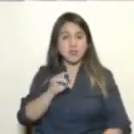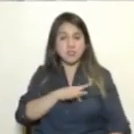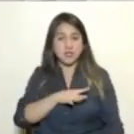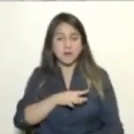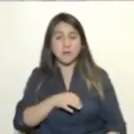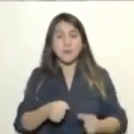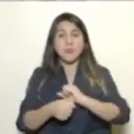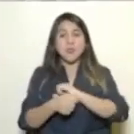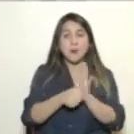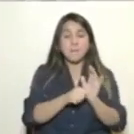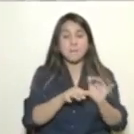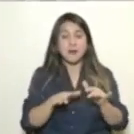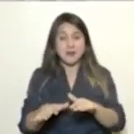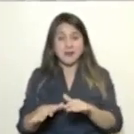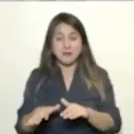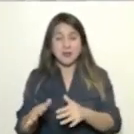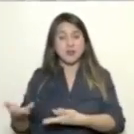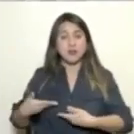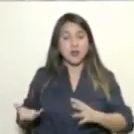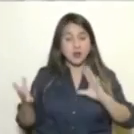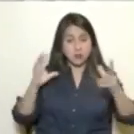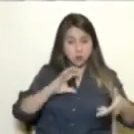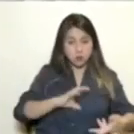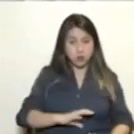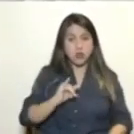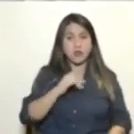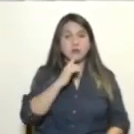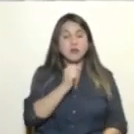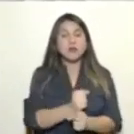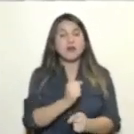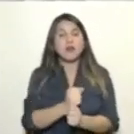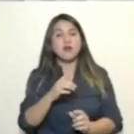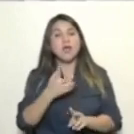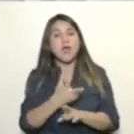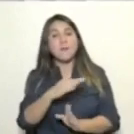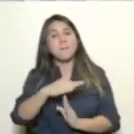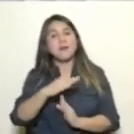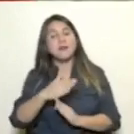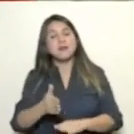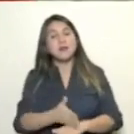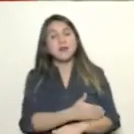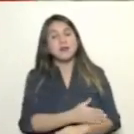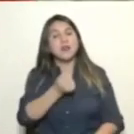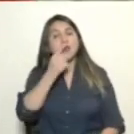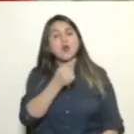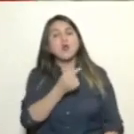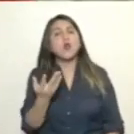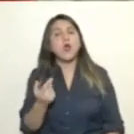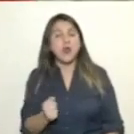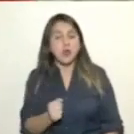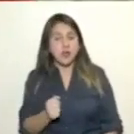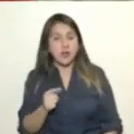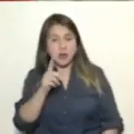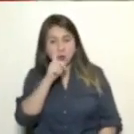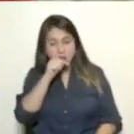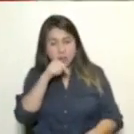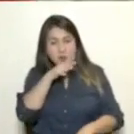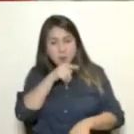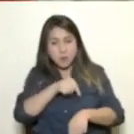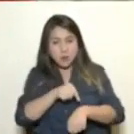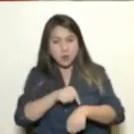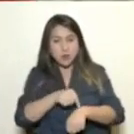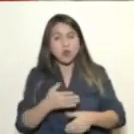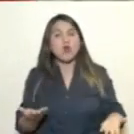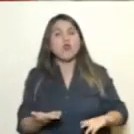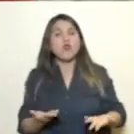En la pandemia que nos llega del mundo y las tareas que estaban pendientes antes. ¿Cuáles serían, en estos últimos minutos,